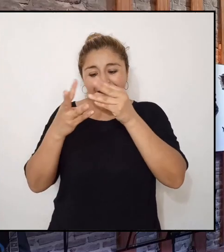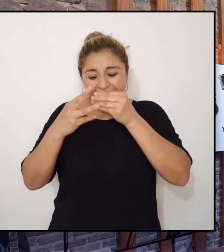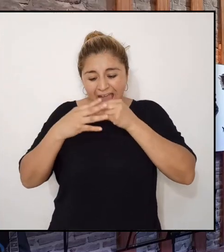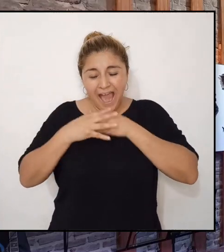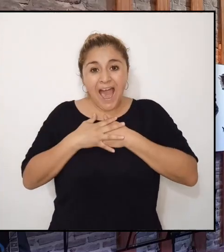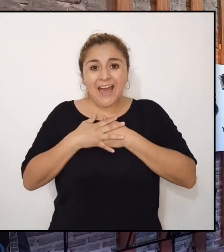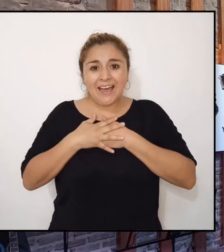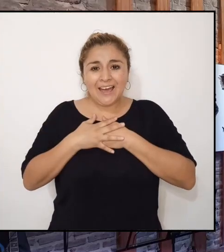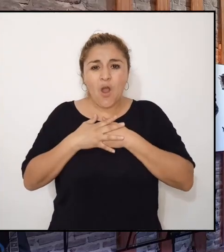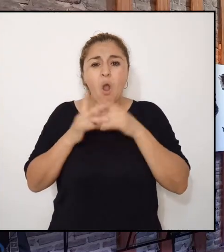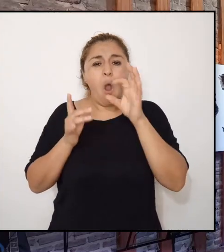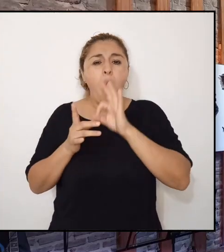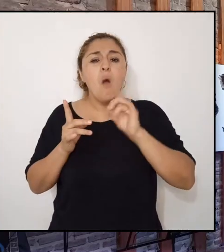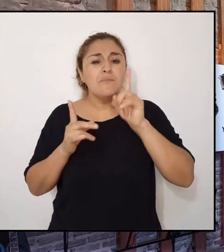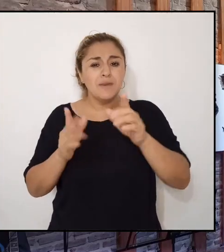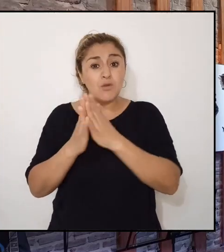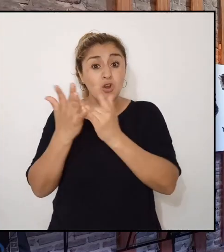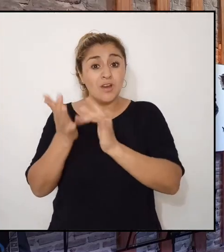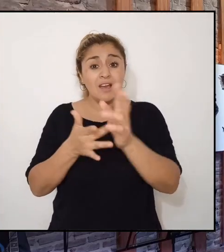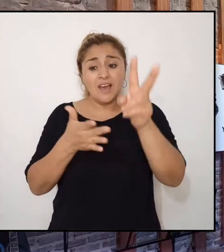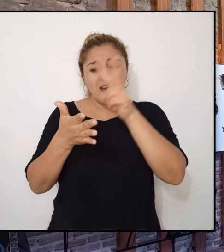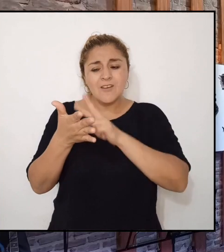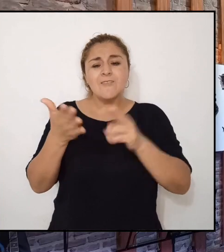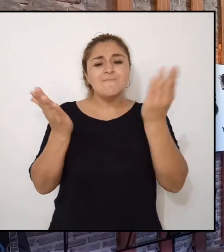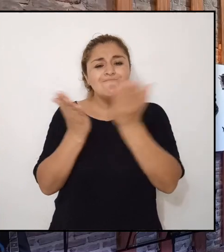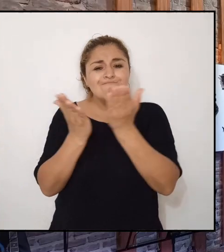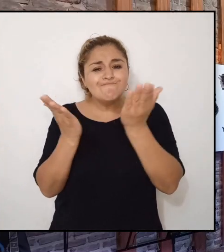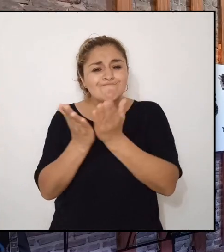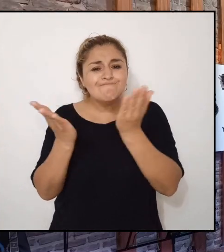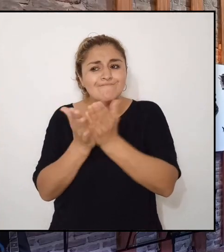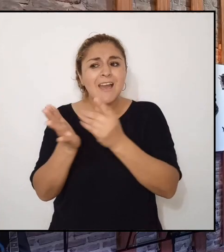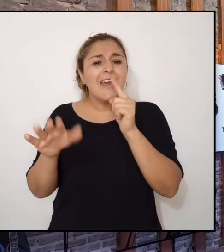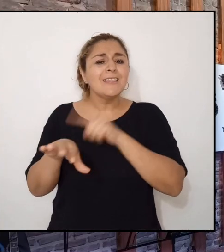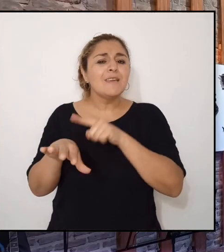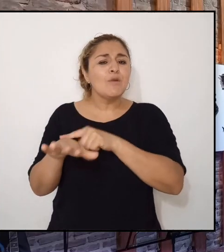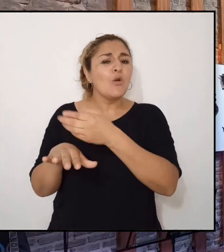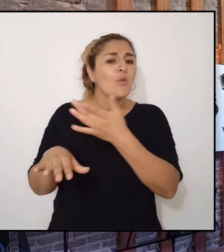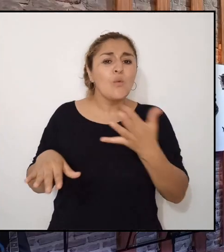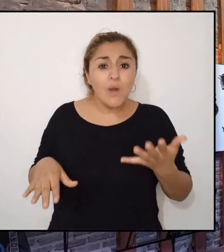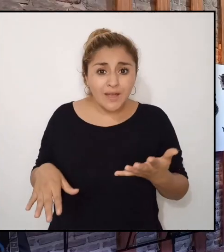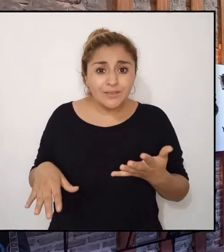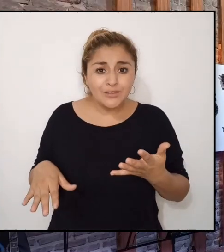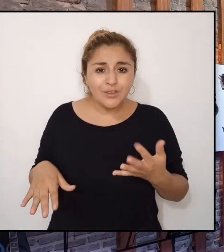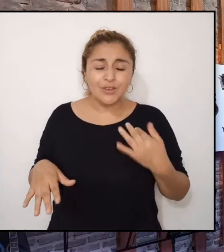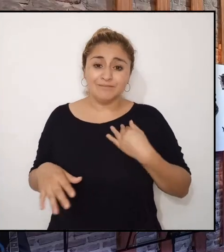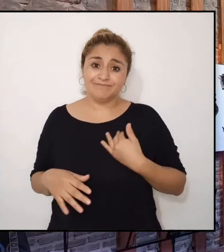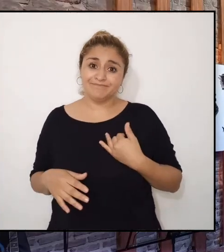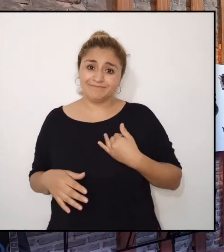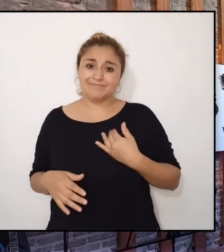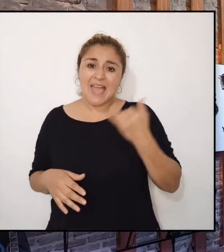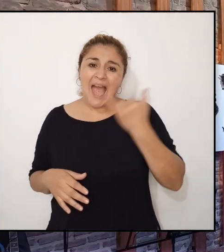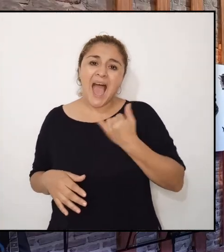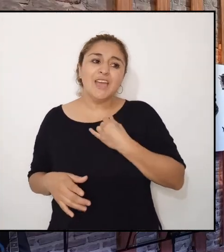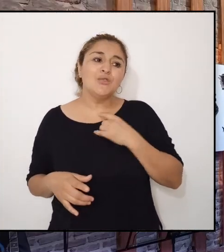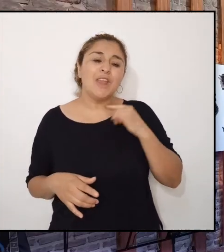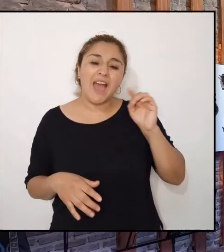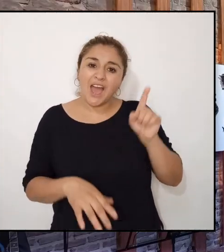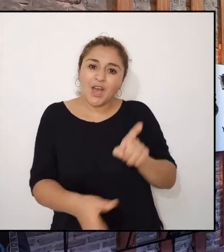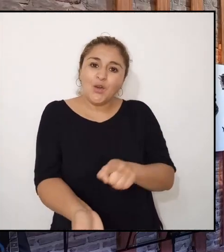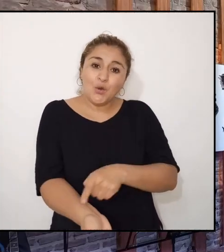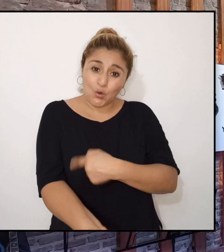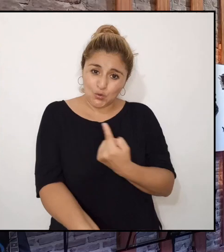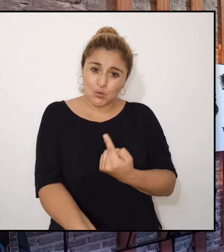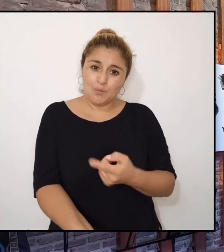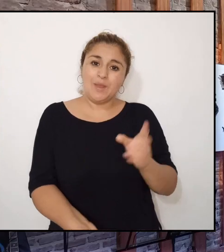Yo tengo un grave problema, hermanos, perdónenme otra vez, perdón, pastor, con las perlitas bíblicas. ¿Ustedes conocieron? Los que tienen más años conocen las